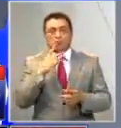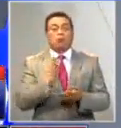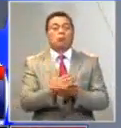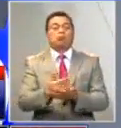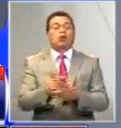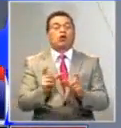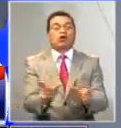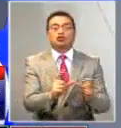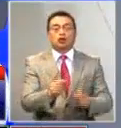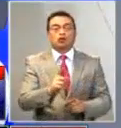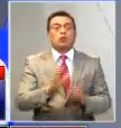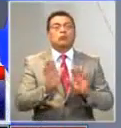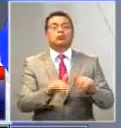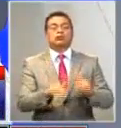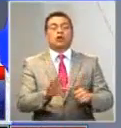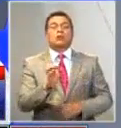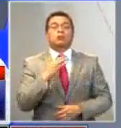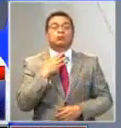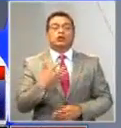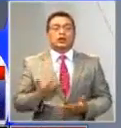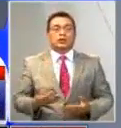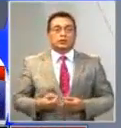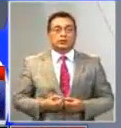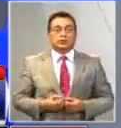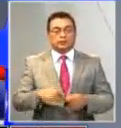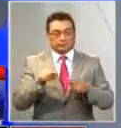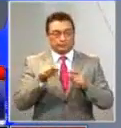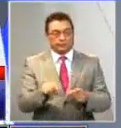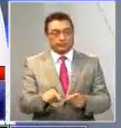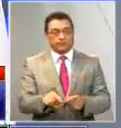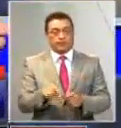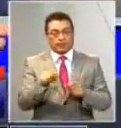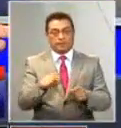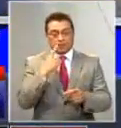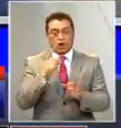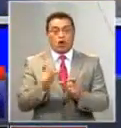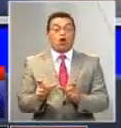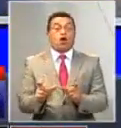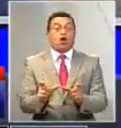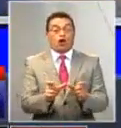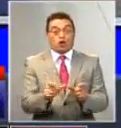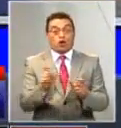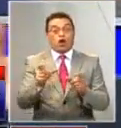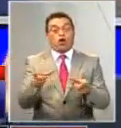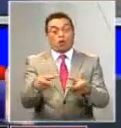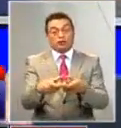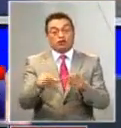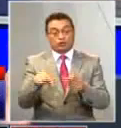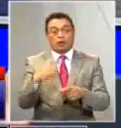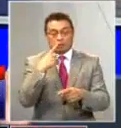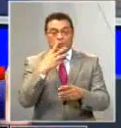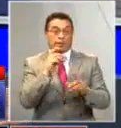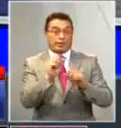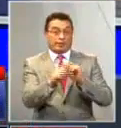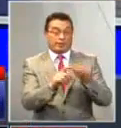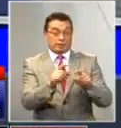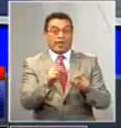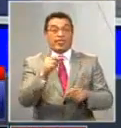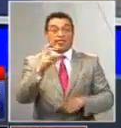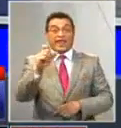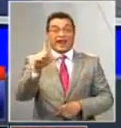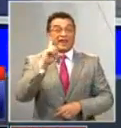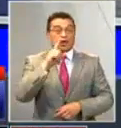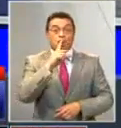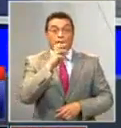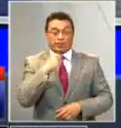de control necesarios para que estos hechos no ocurran? Bueno, la Comisión en General señaló que ellos no van a proteger a delincuentes, lo dice tal